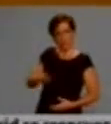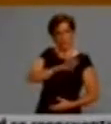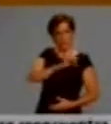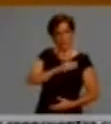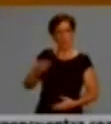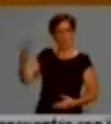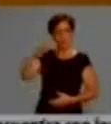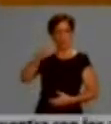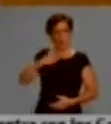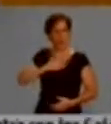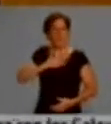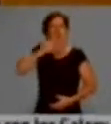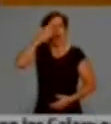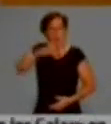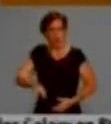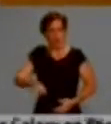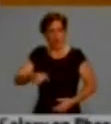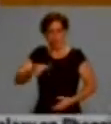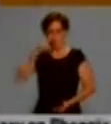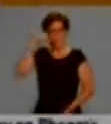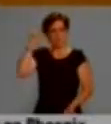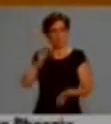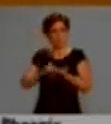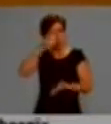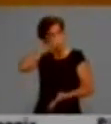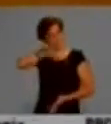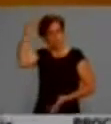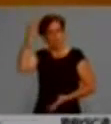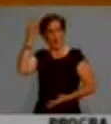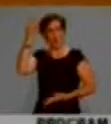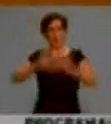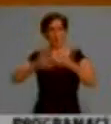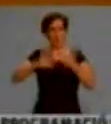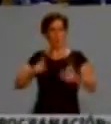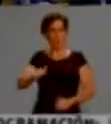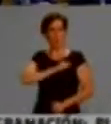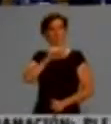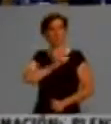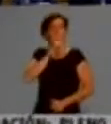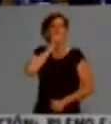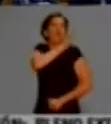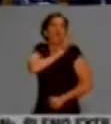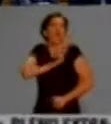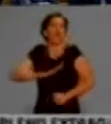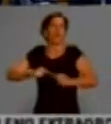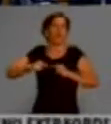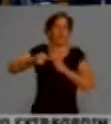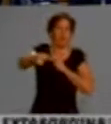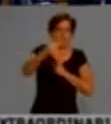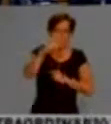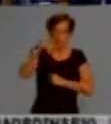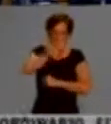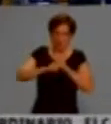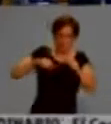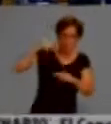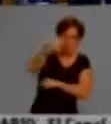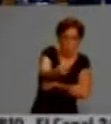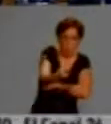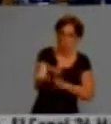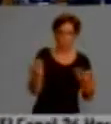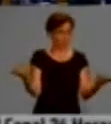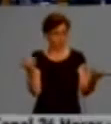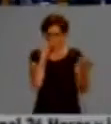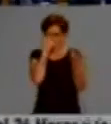una contabilidad falsa por lo que pudiera pasar 20 años después? No cabe, ¿verdad? ¿Y